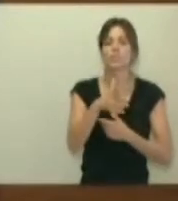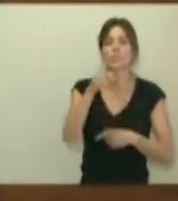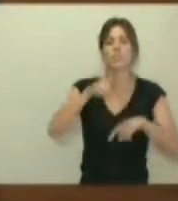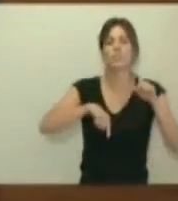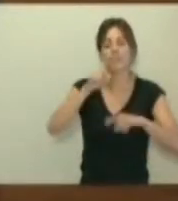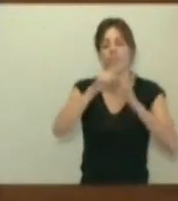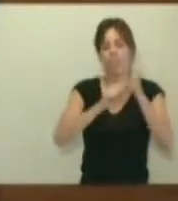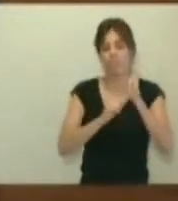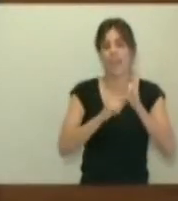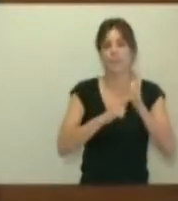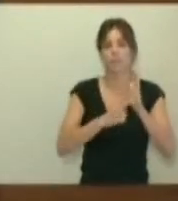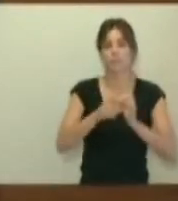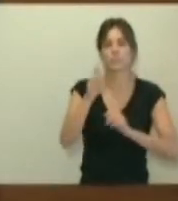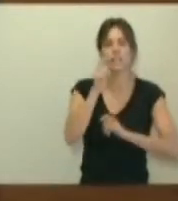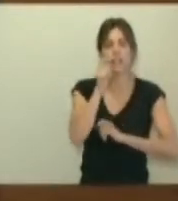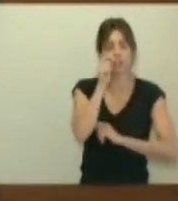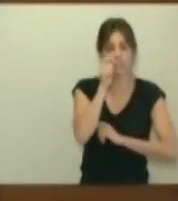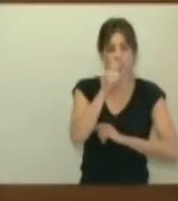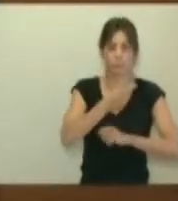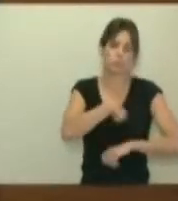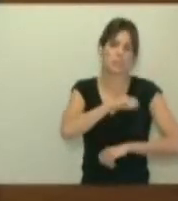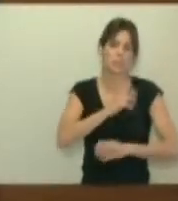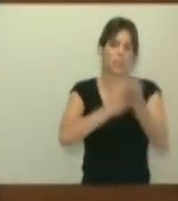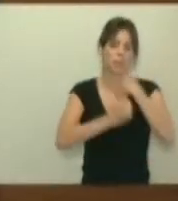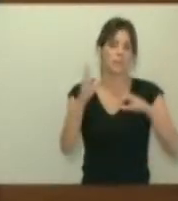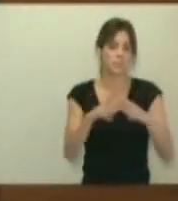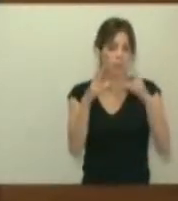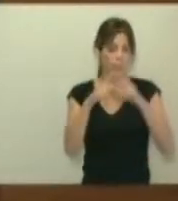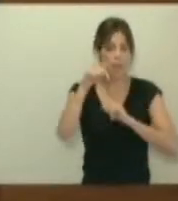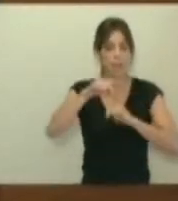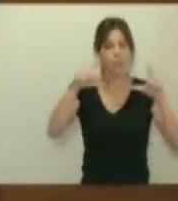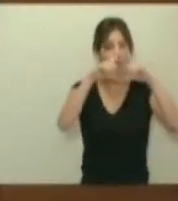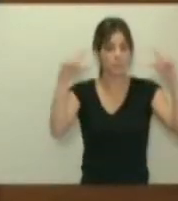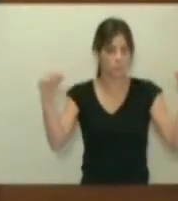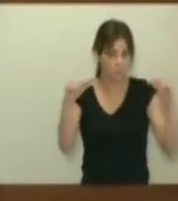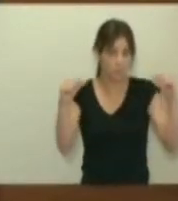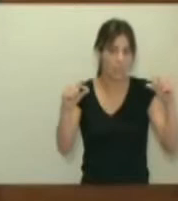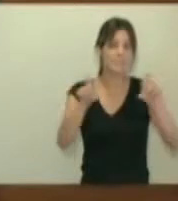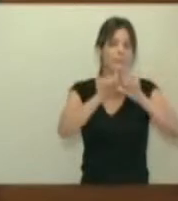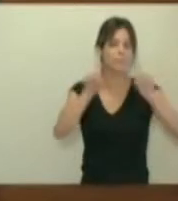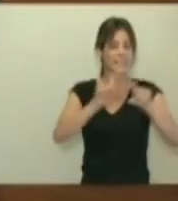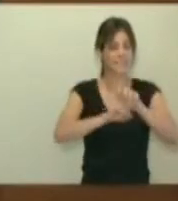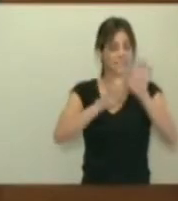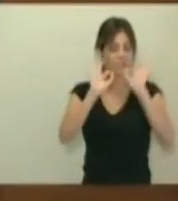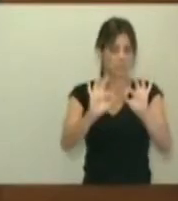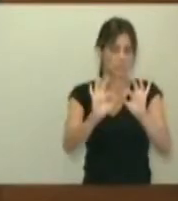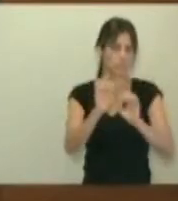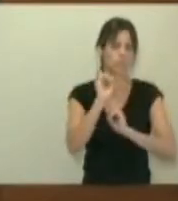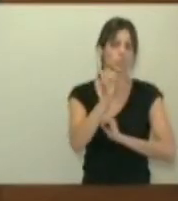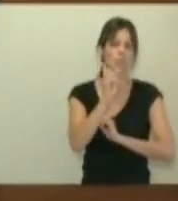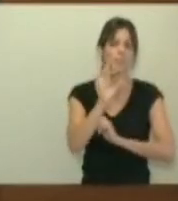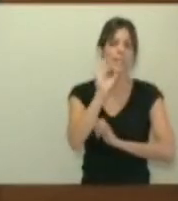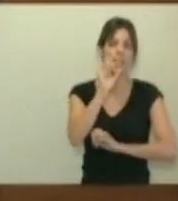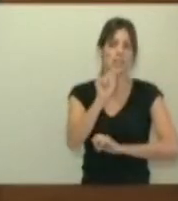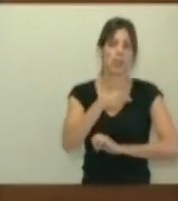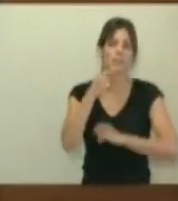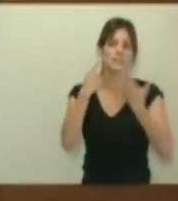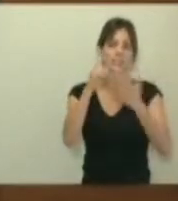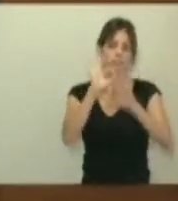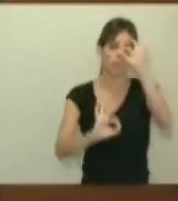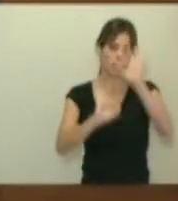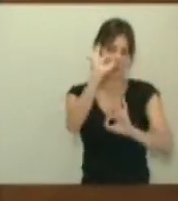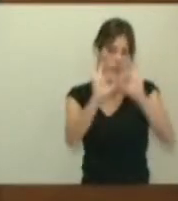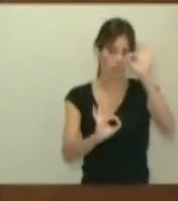Observatorio Español de la Economía Social, en Asturias la población ocupada en empresas de esta tipología supone tan solo un